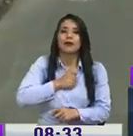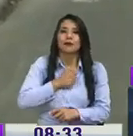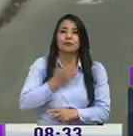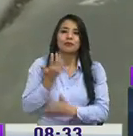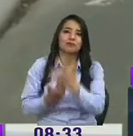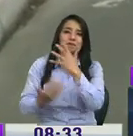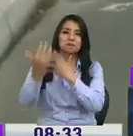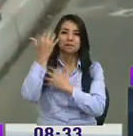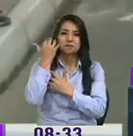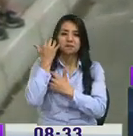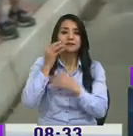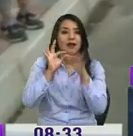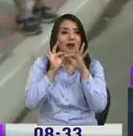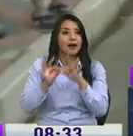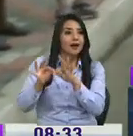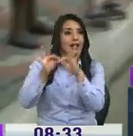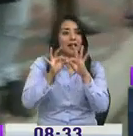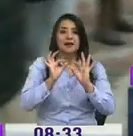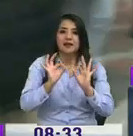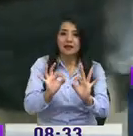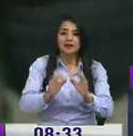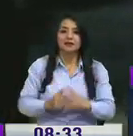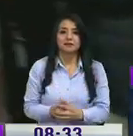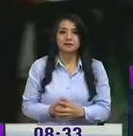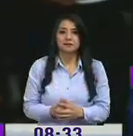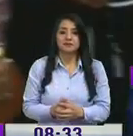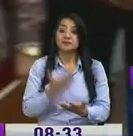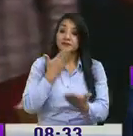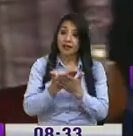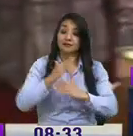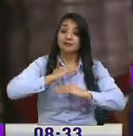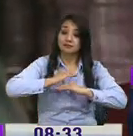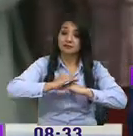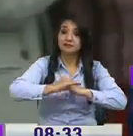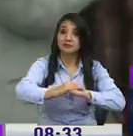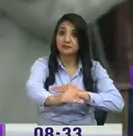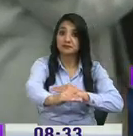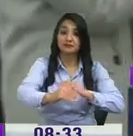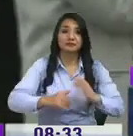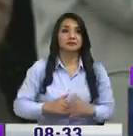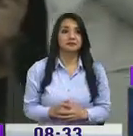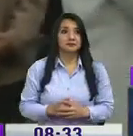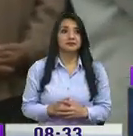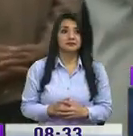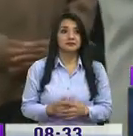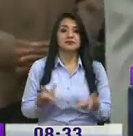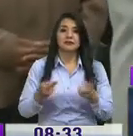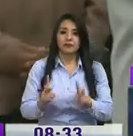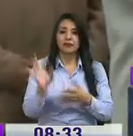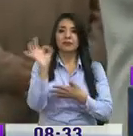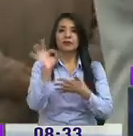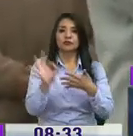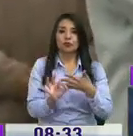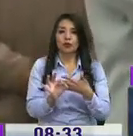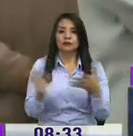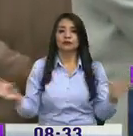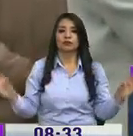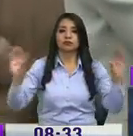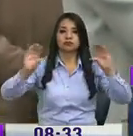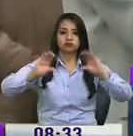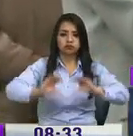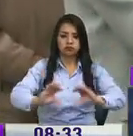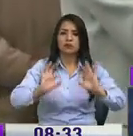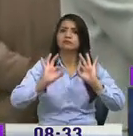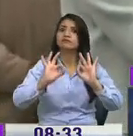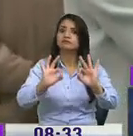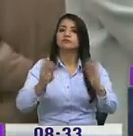patrimonios recuperados. A la intervención también de los cuatro de presupuesto participativo, hemos ganado esta obra